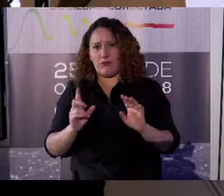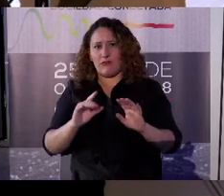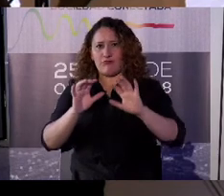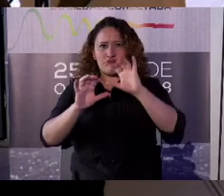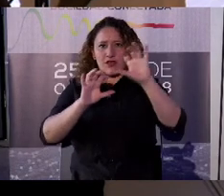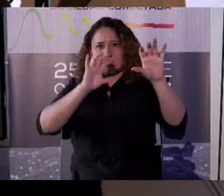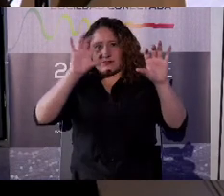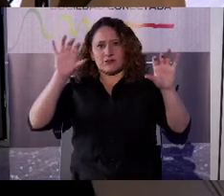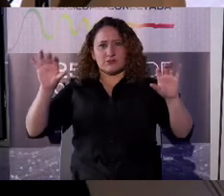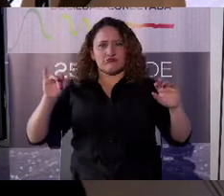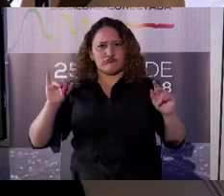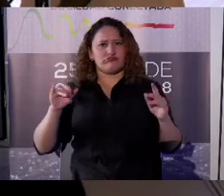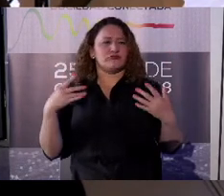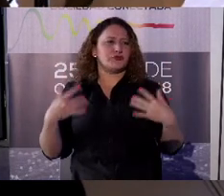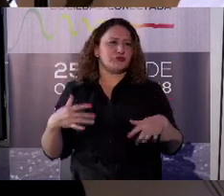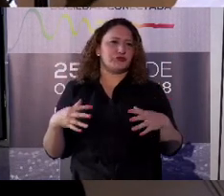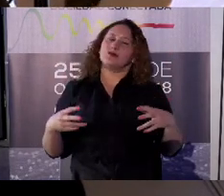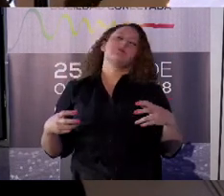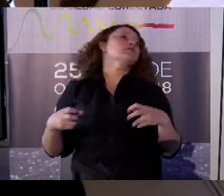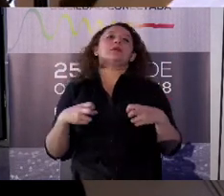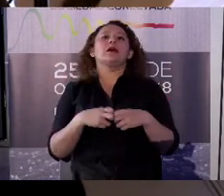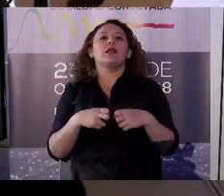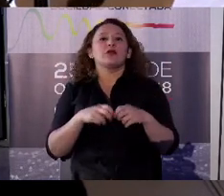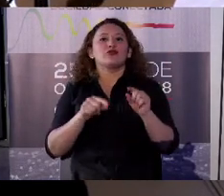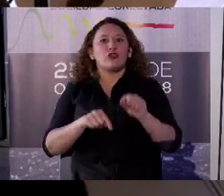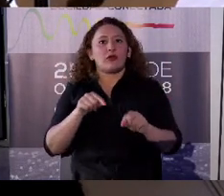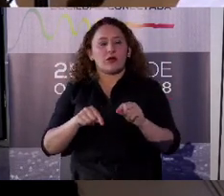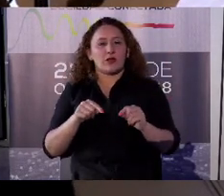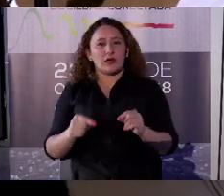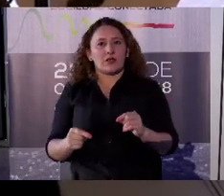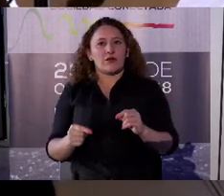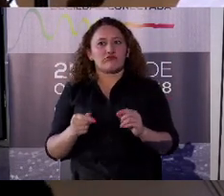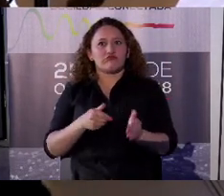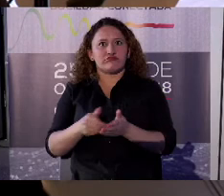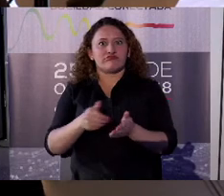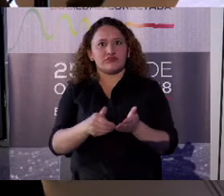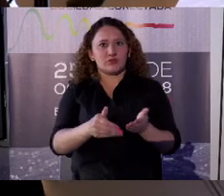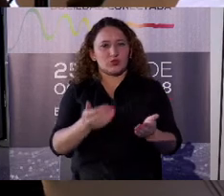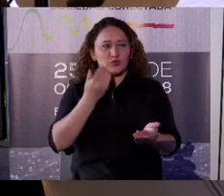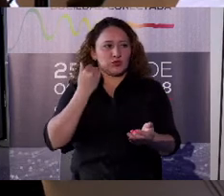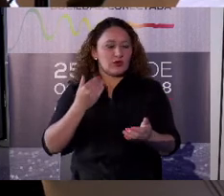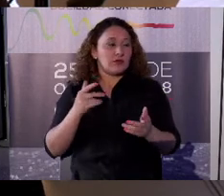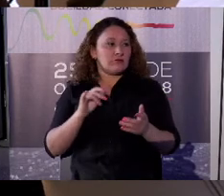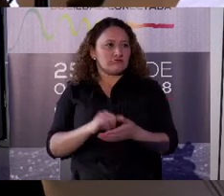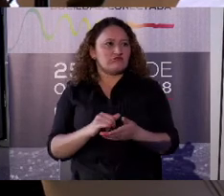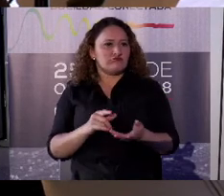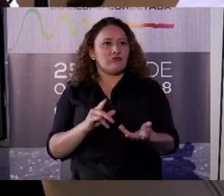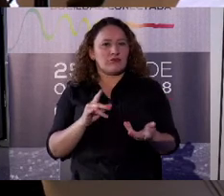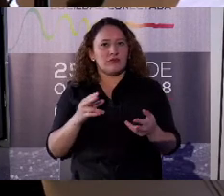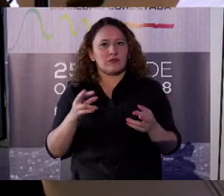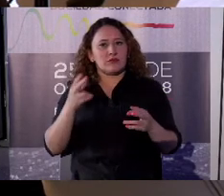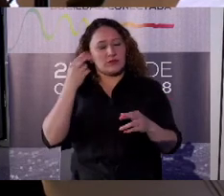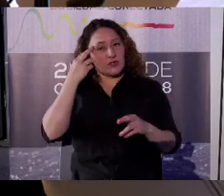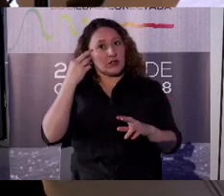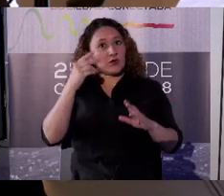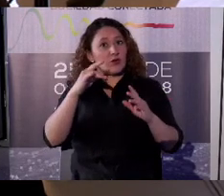países que se produce mucha electrónica de consumo. Los gobiernos pueden apoyar liberando espectro,